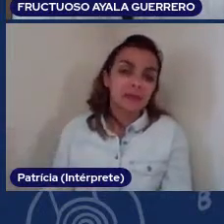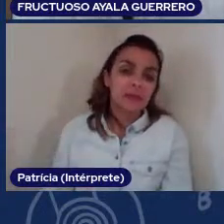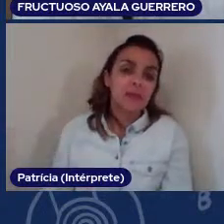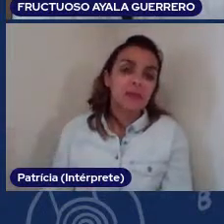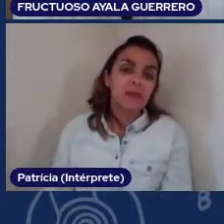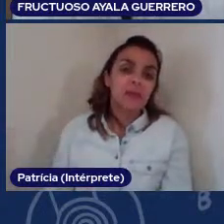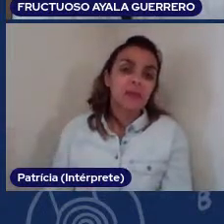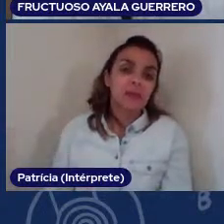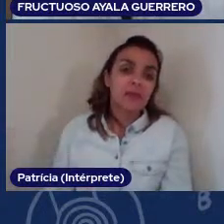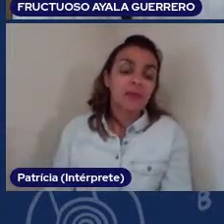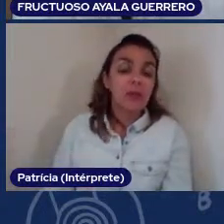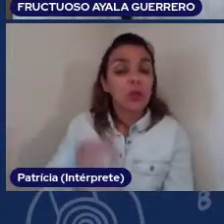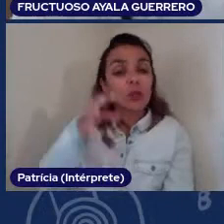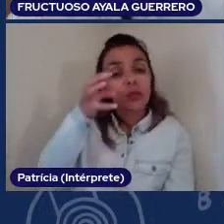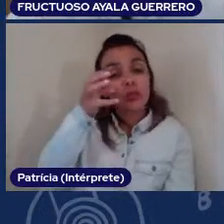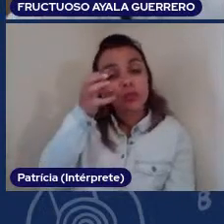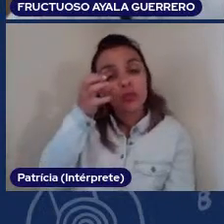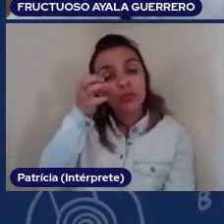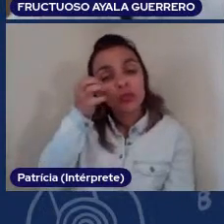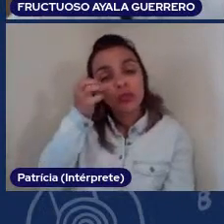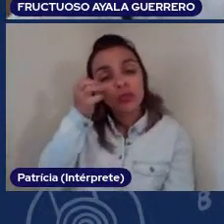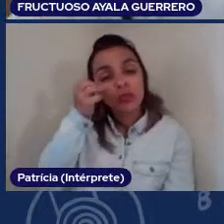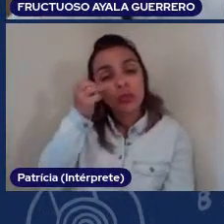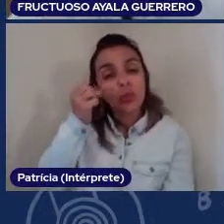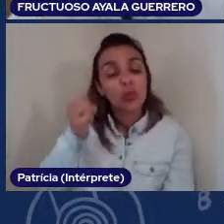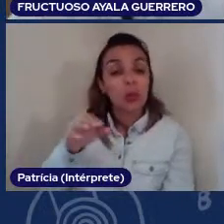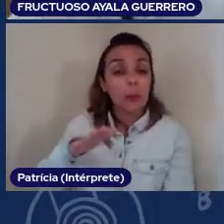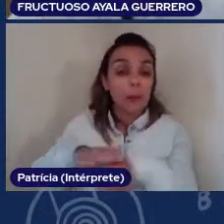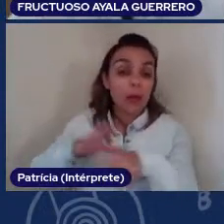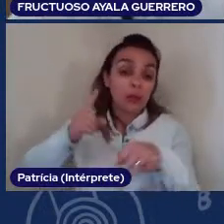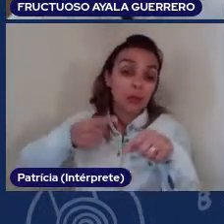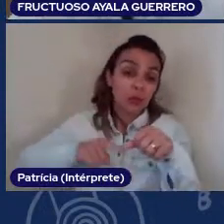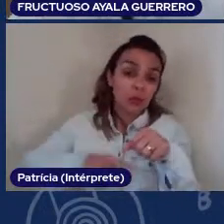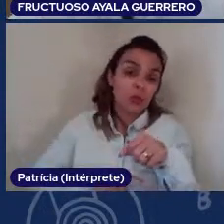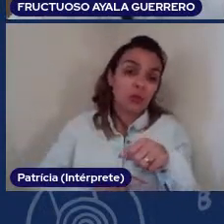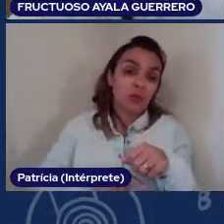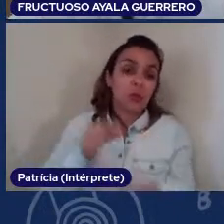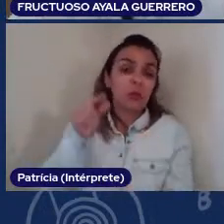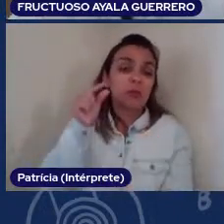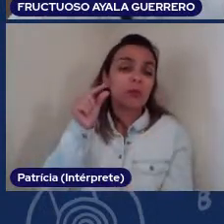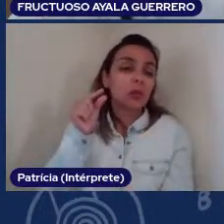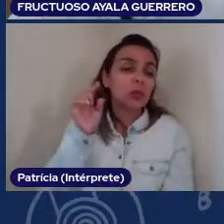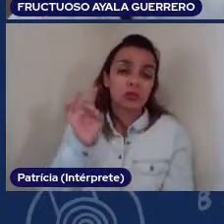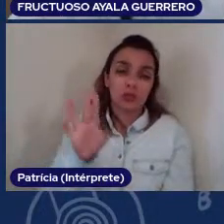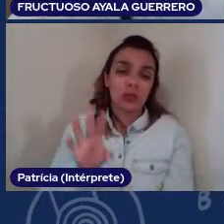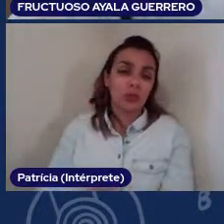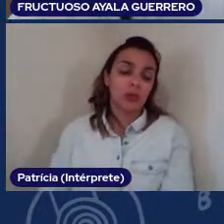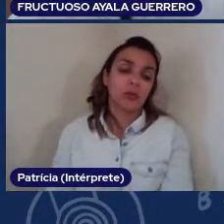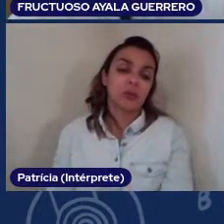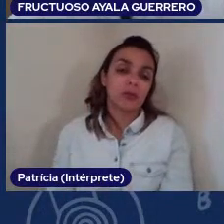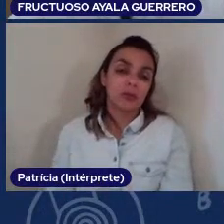o sueño de las ensoñaciones o sueño de los sueños.